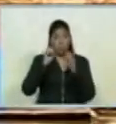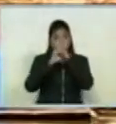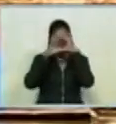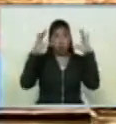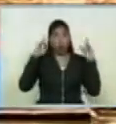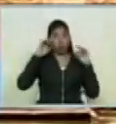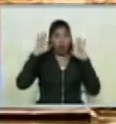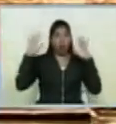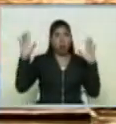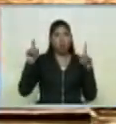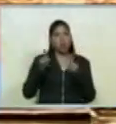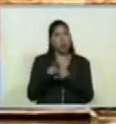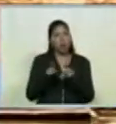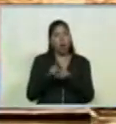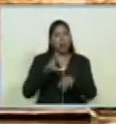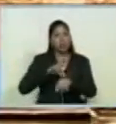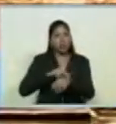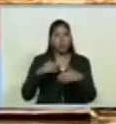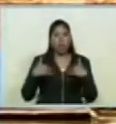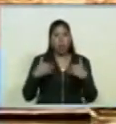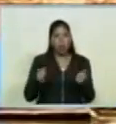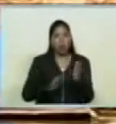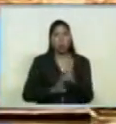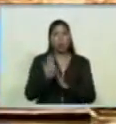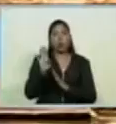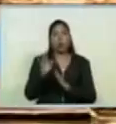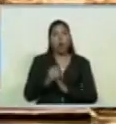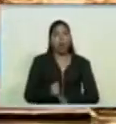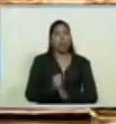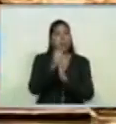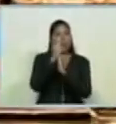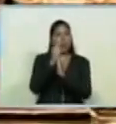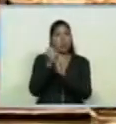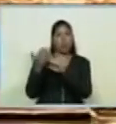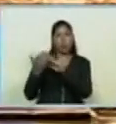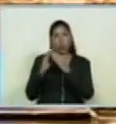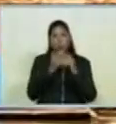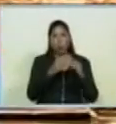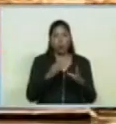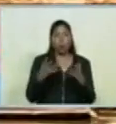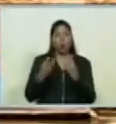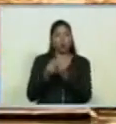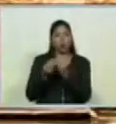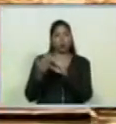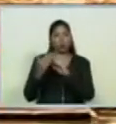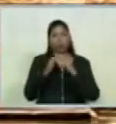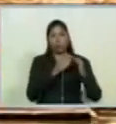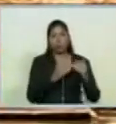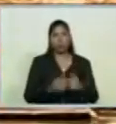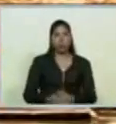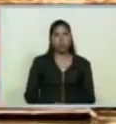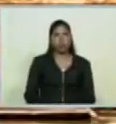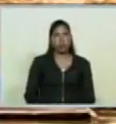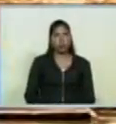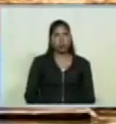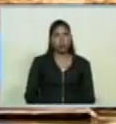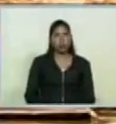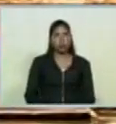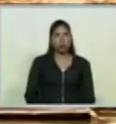llevan amor, llevan salud, generando un liderazgo comunal, comunitario, llevando el